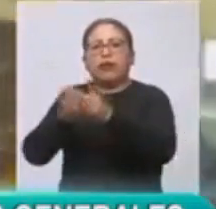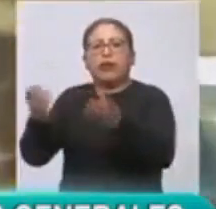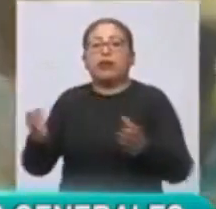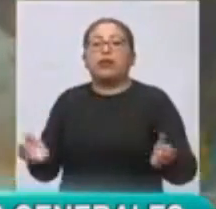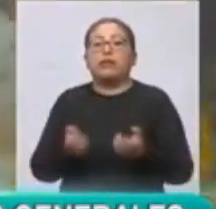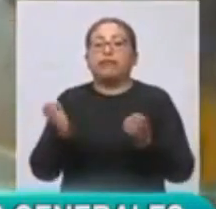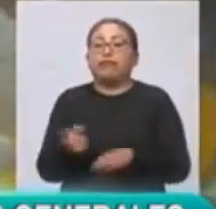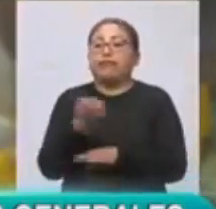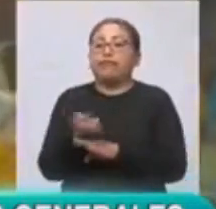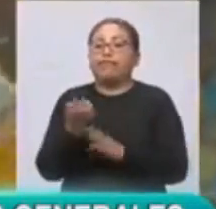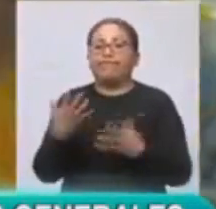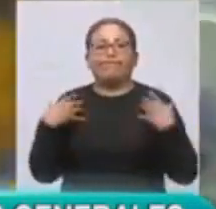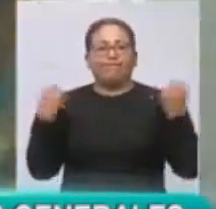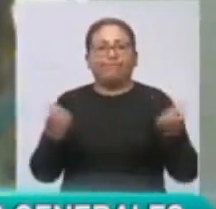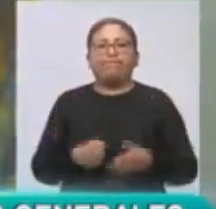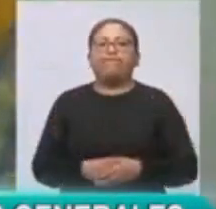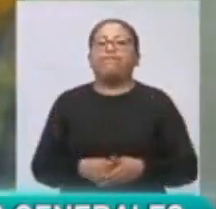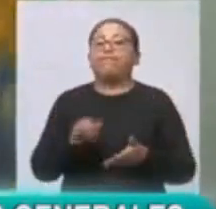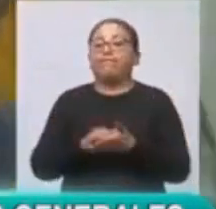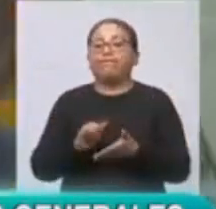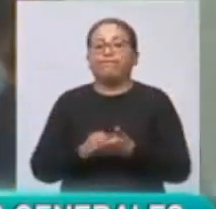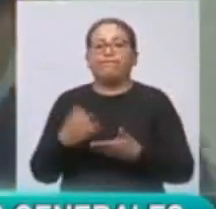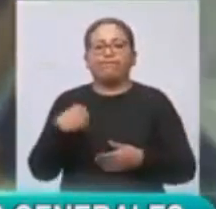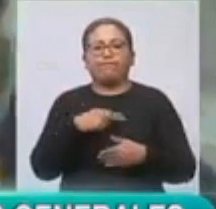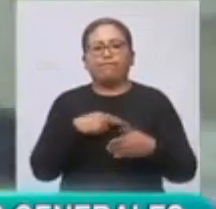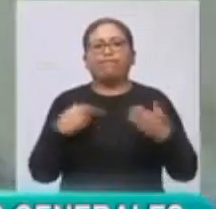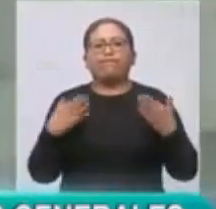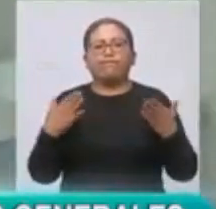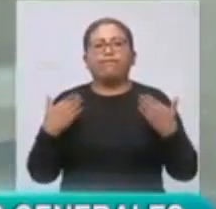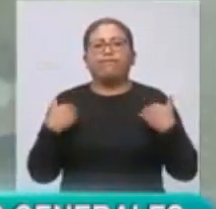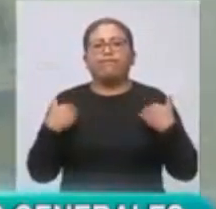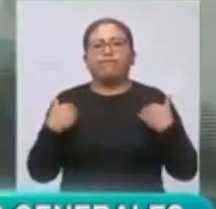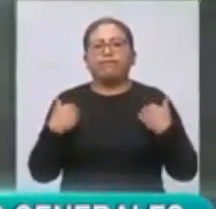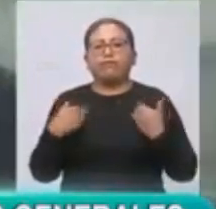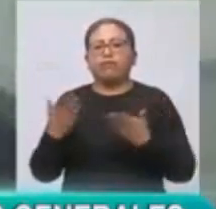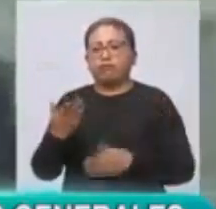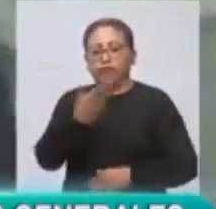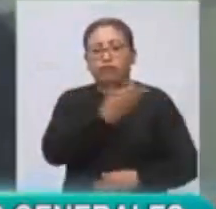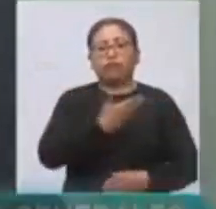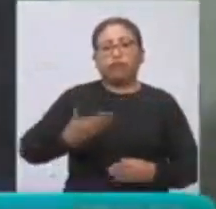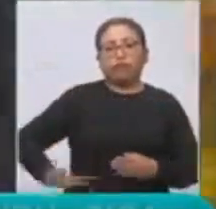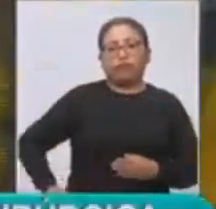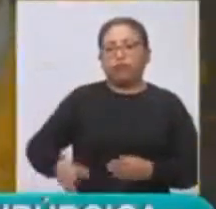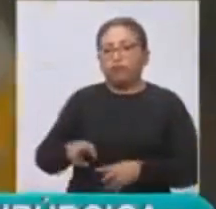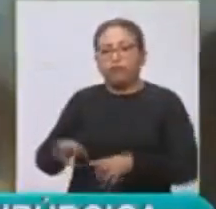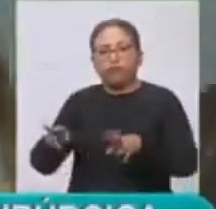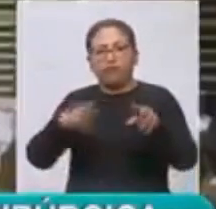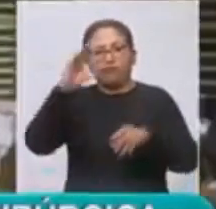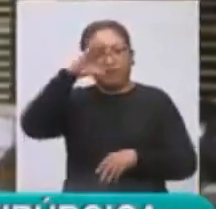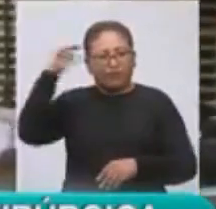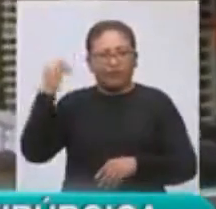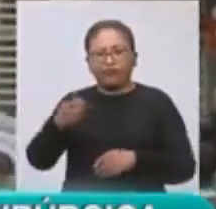emergencia sanitaria. De esa forma, entonces vamos a ver cómo el presidente también está realizando